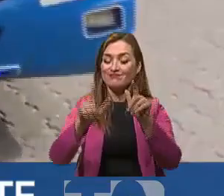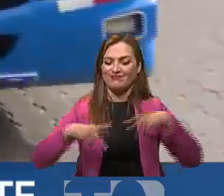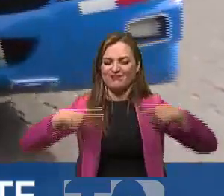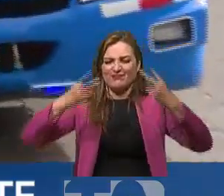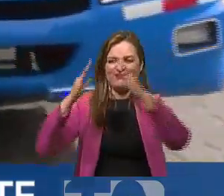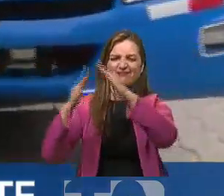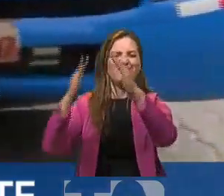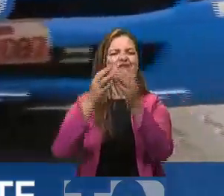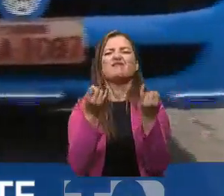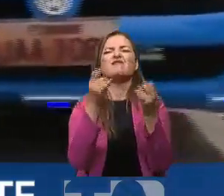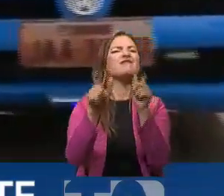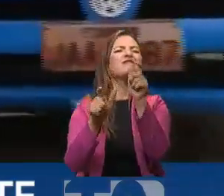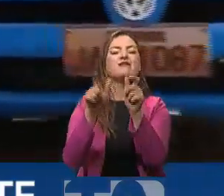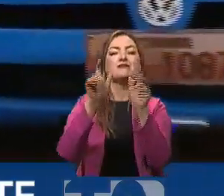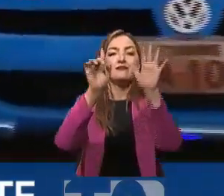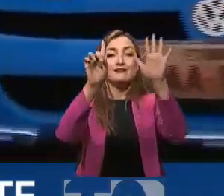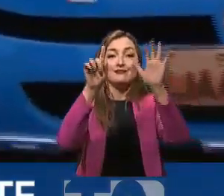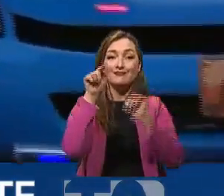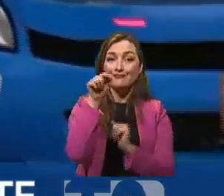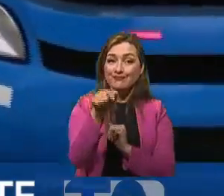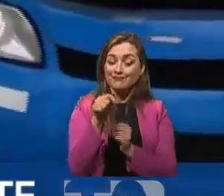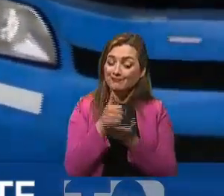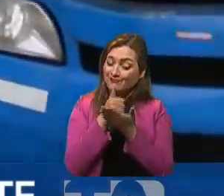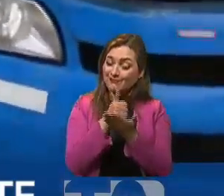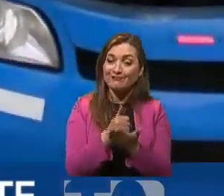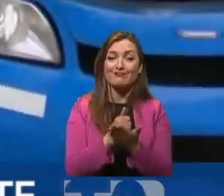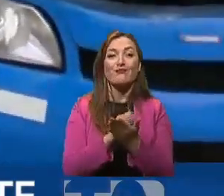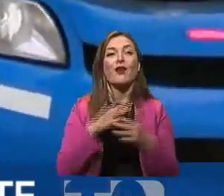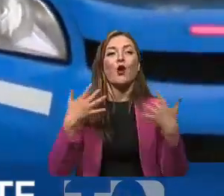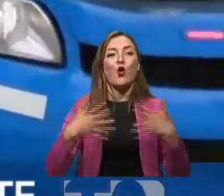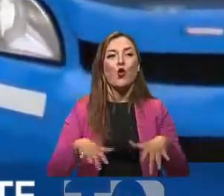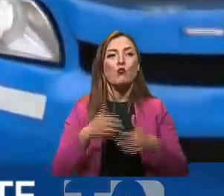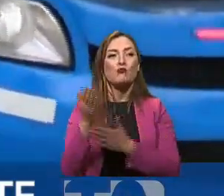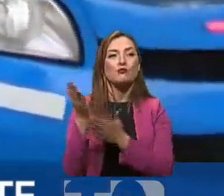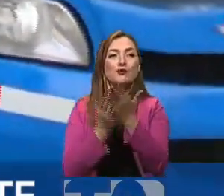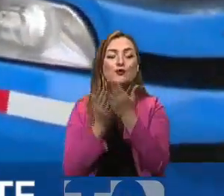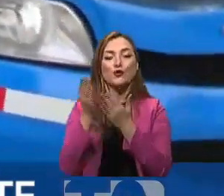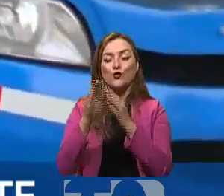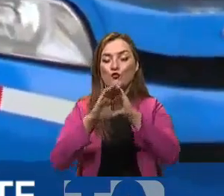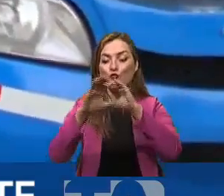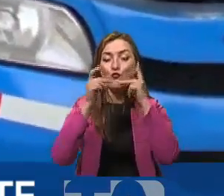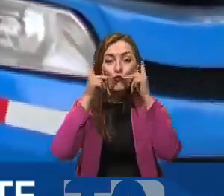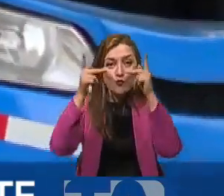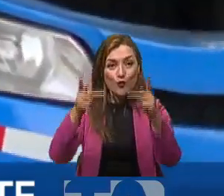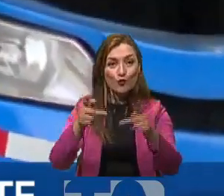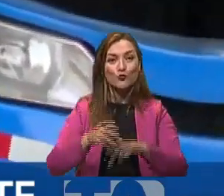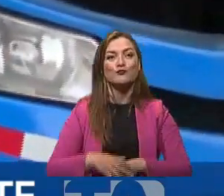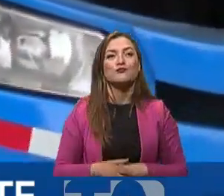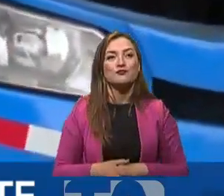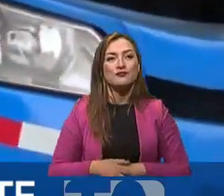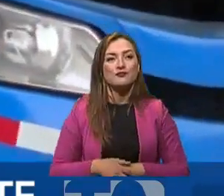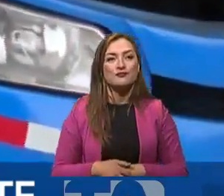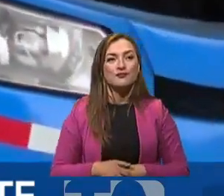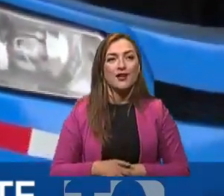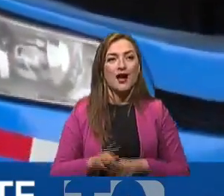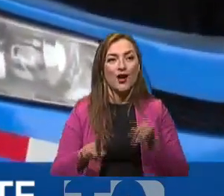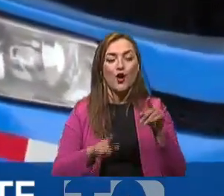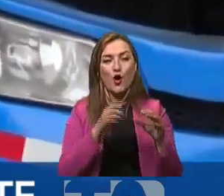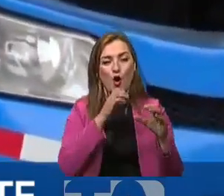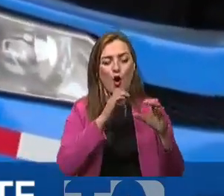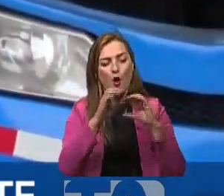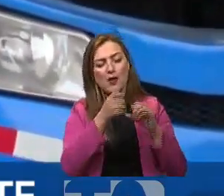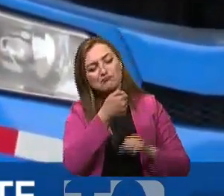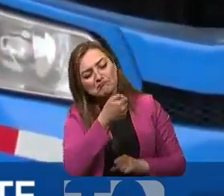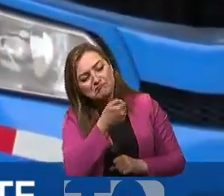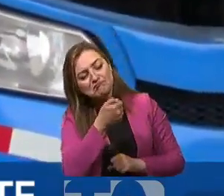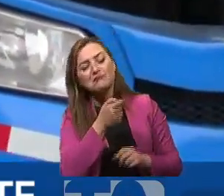moradores de estos sitios que serán beneficiados ahora con el servicio de transporte público. Hemos conversado con algunos de ellos y nos han